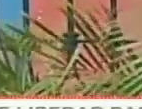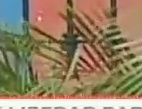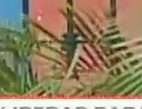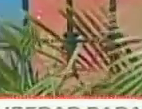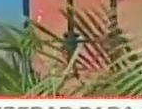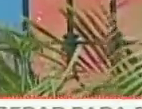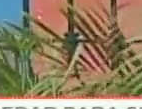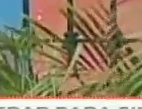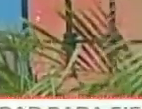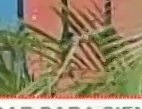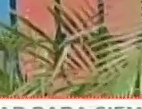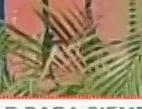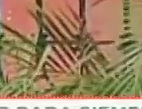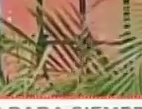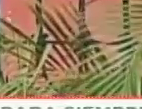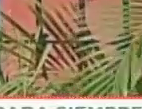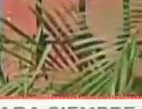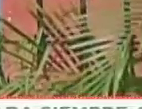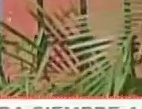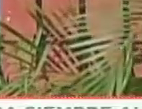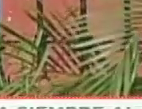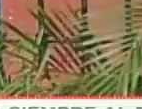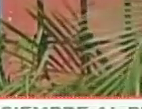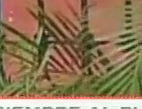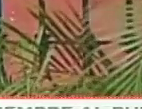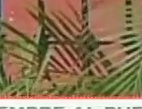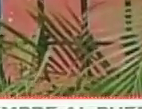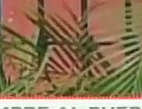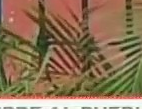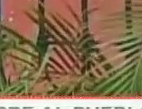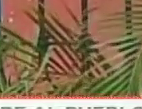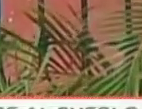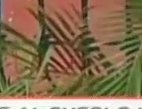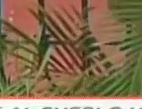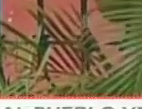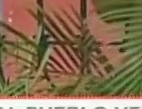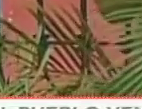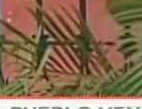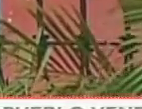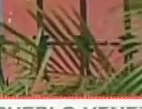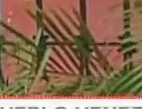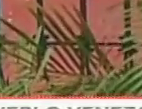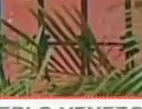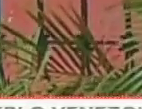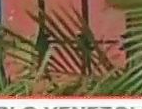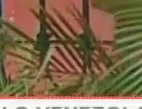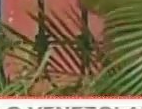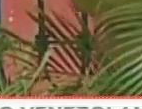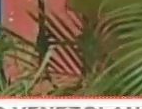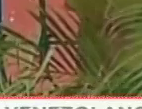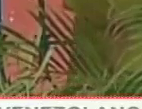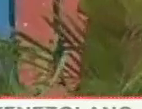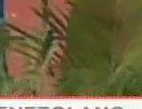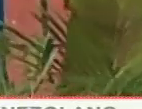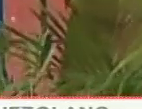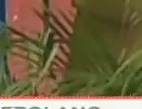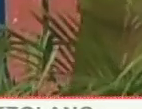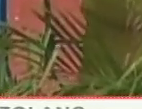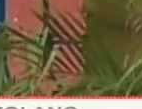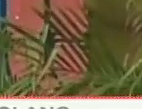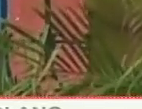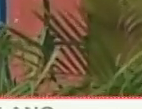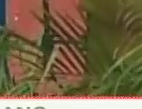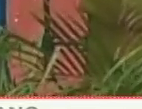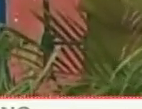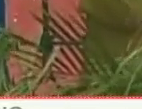un día de amor en pueblo, un día histórico. Y cuánta historia hay aquí, una carga